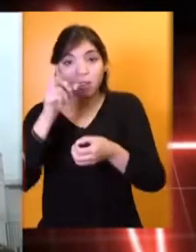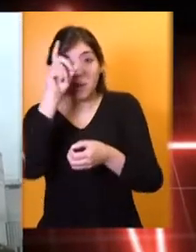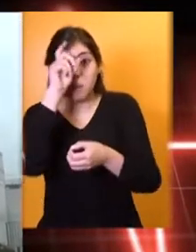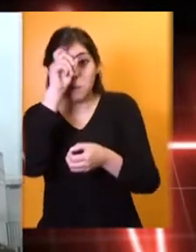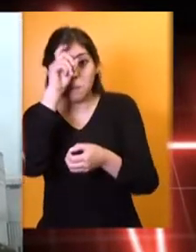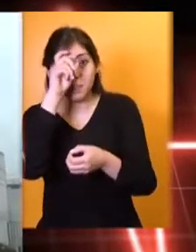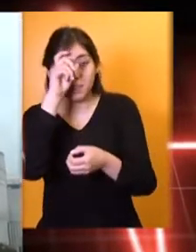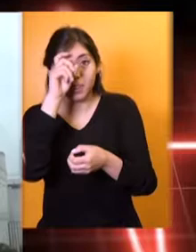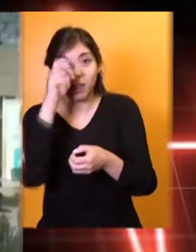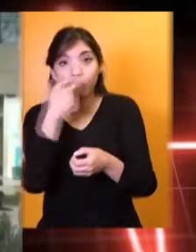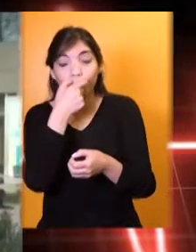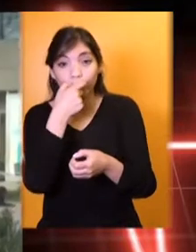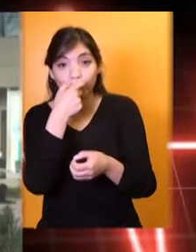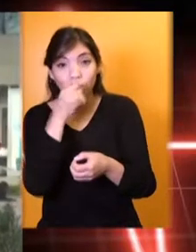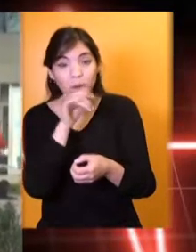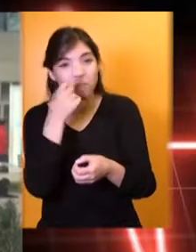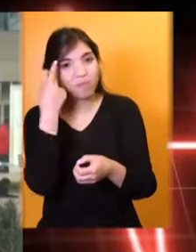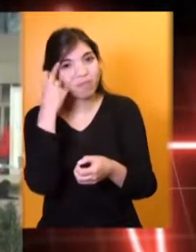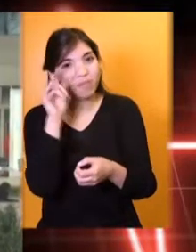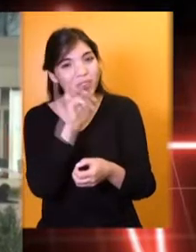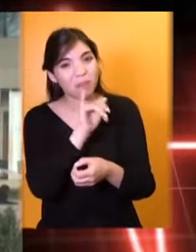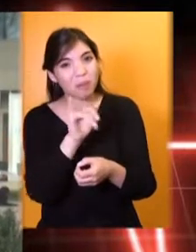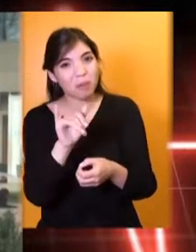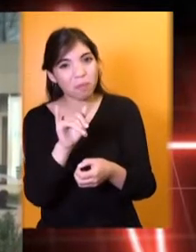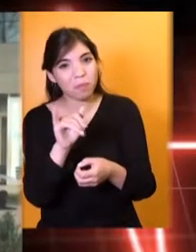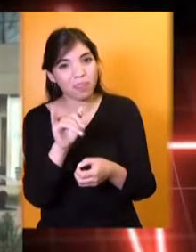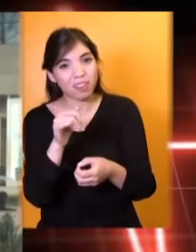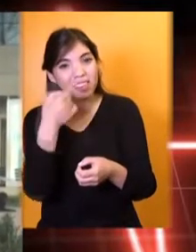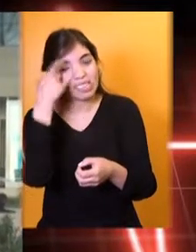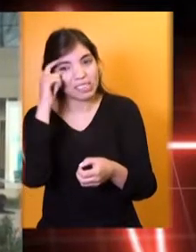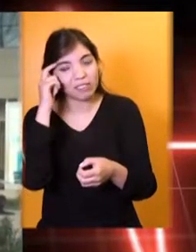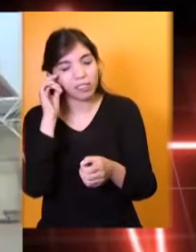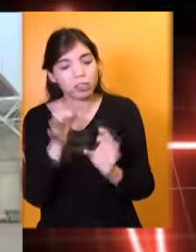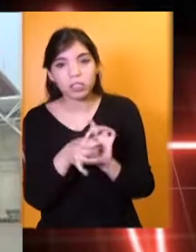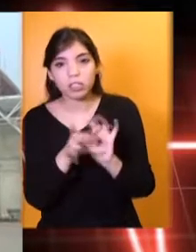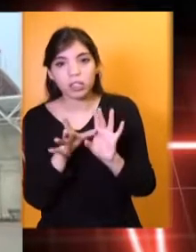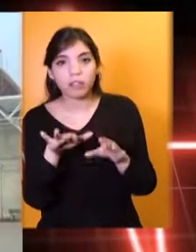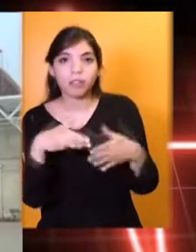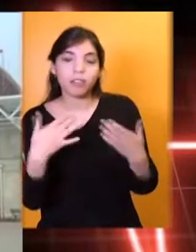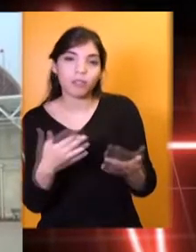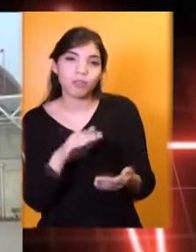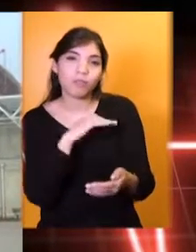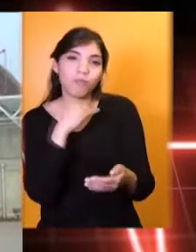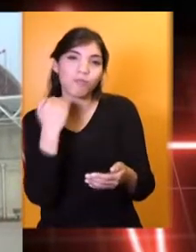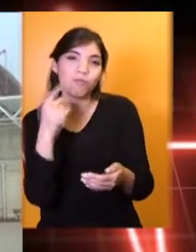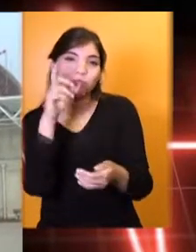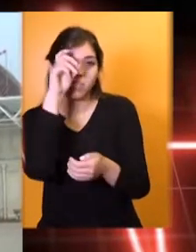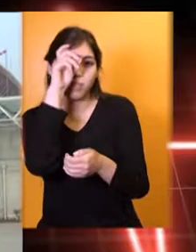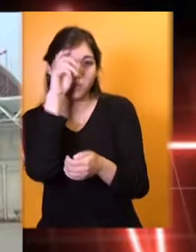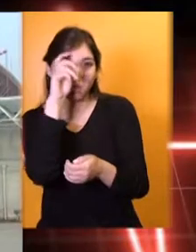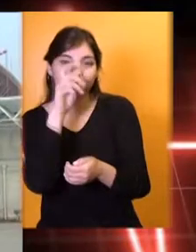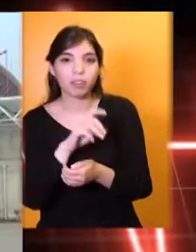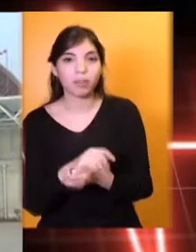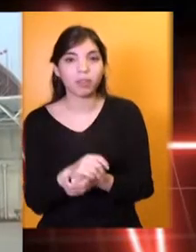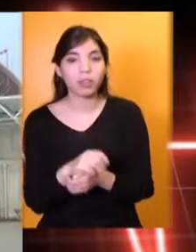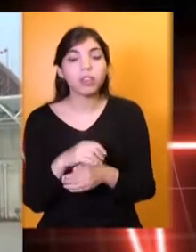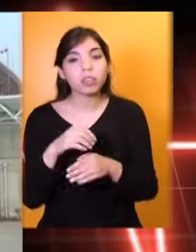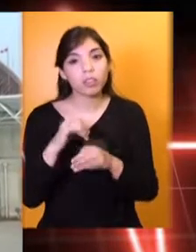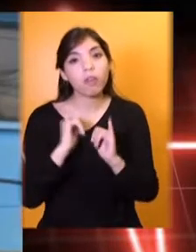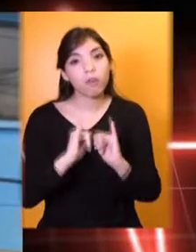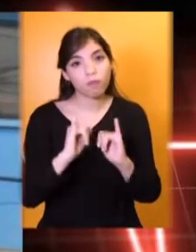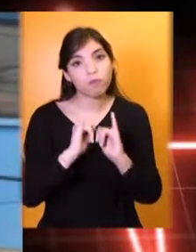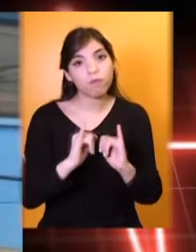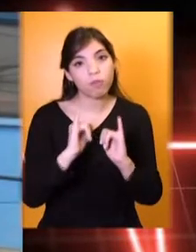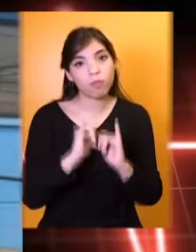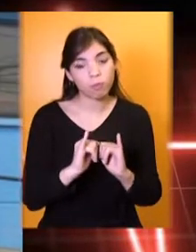Hospital Base San José de Osorno con vida. Sin embargo, por la gravedad de las lesiones, falleció en el recinto médico. Así lo informó